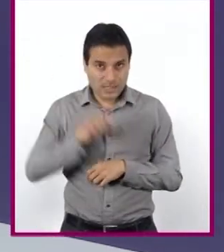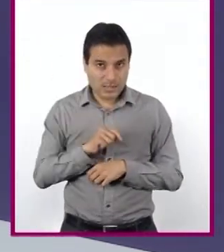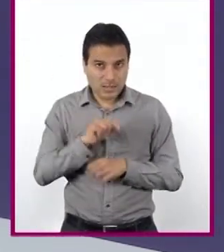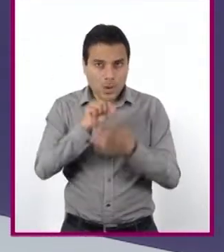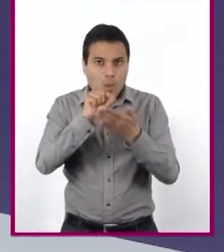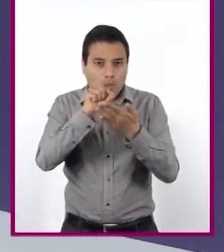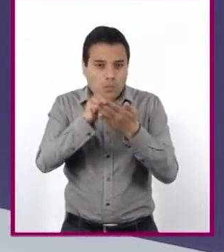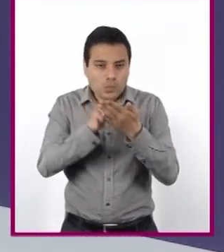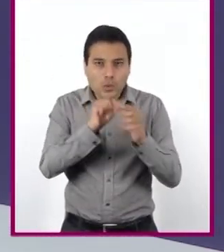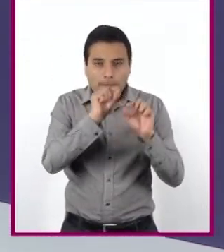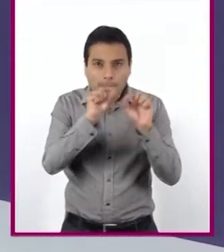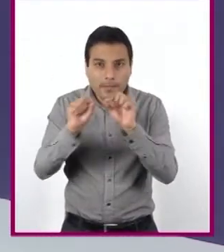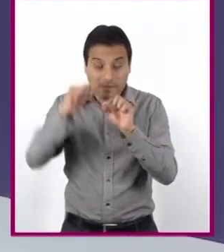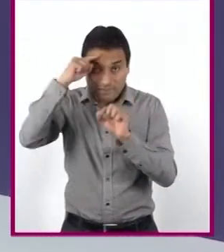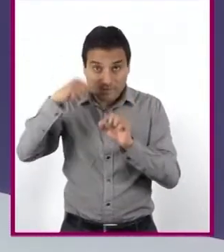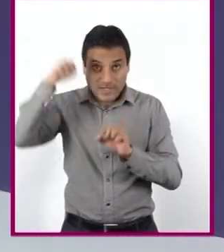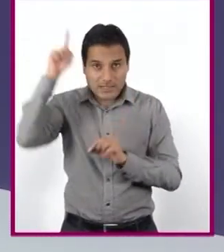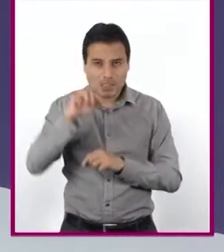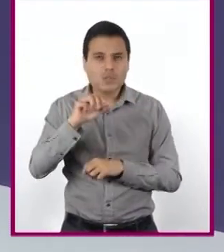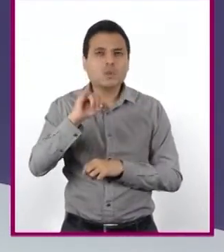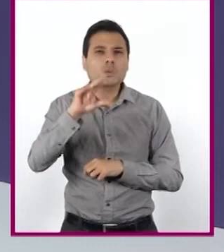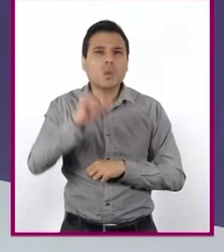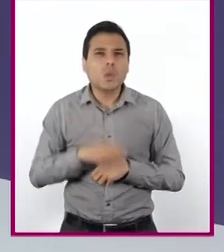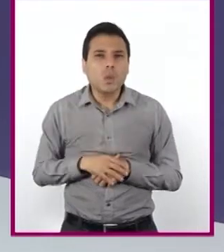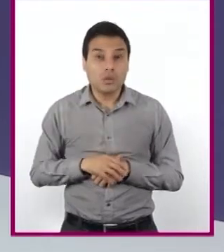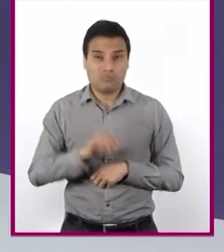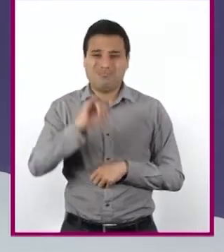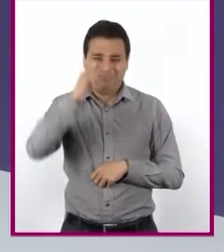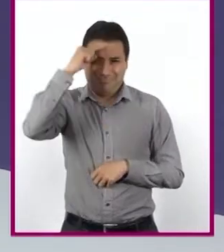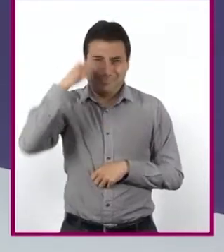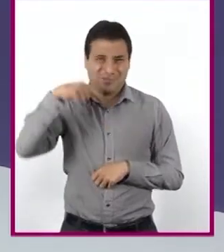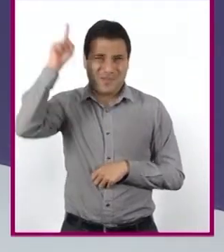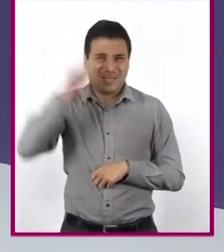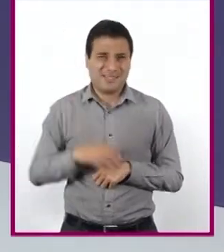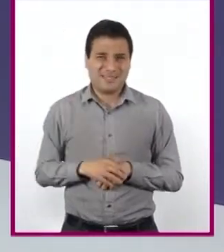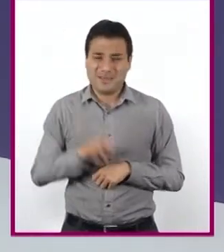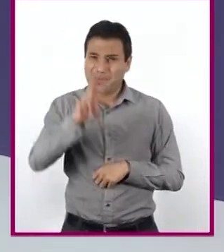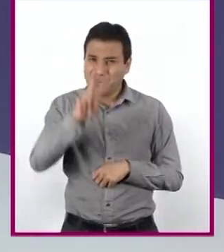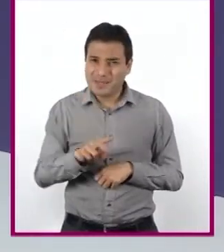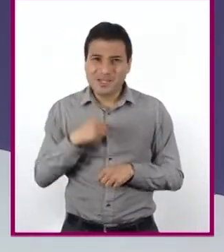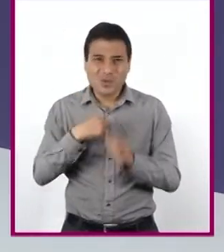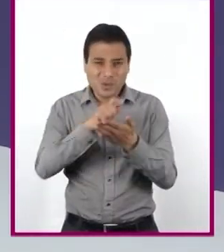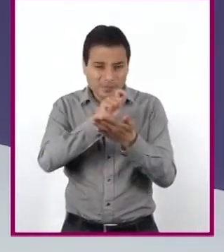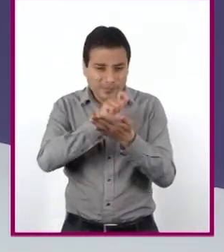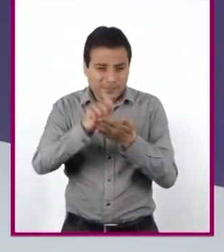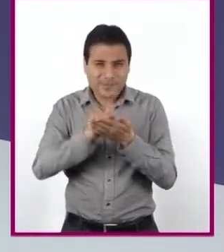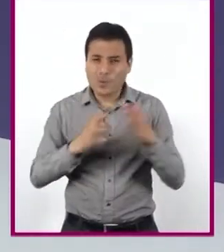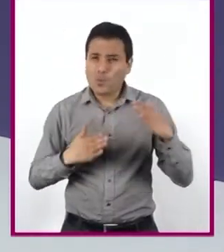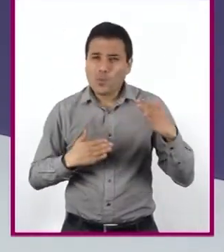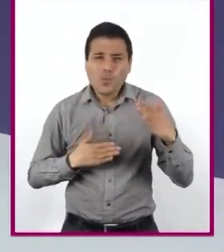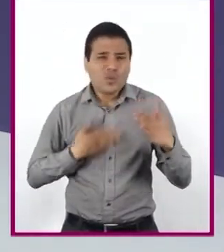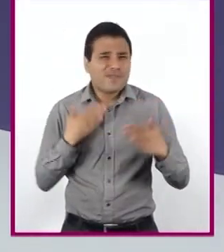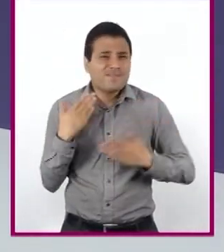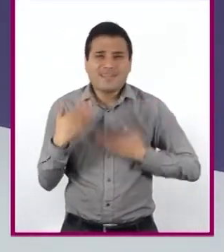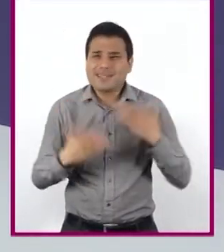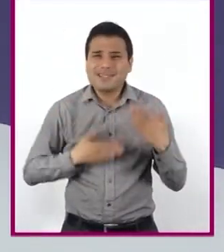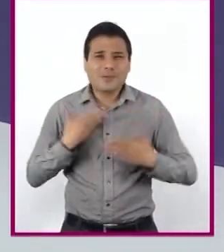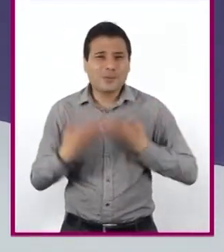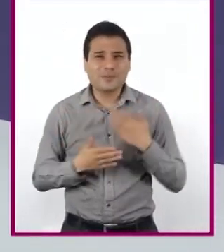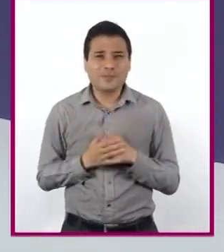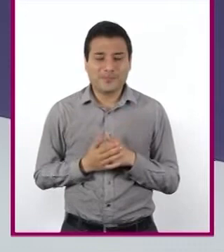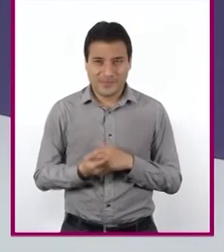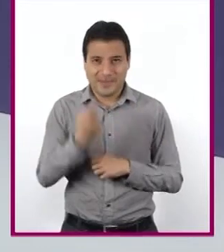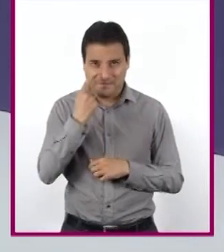puntos? ¡Claro que sí! Y su manera de hacerlo es tan divertido. Lo primero que deben